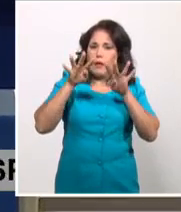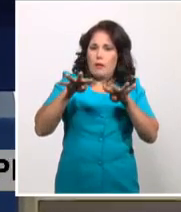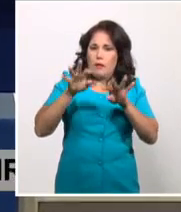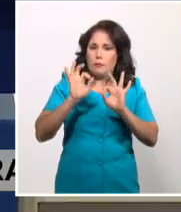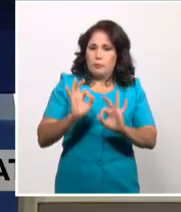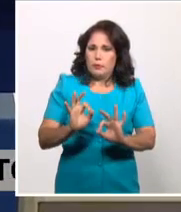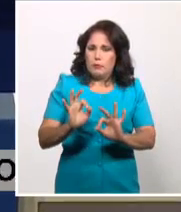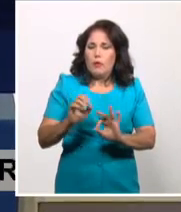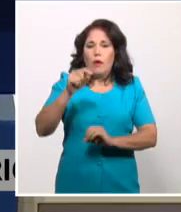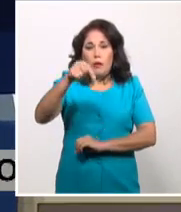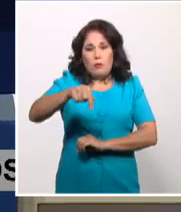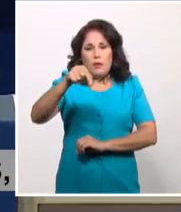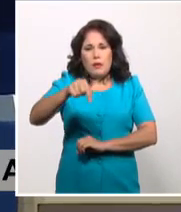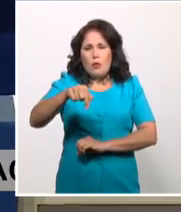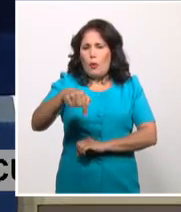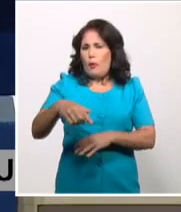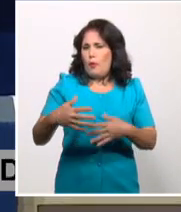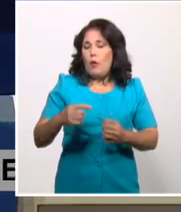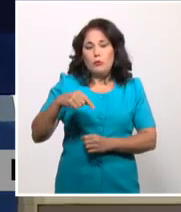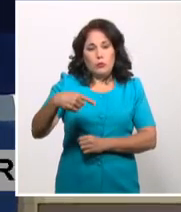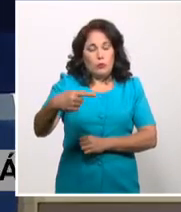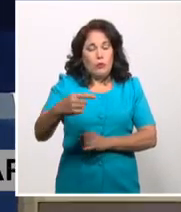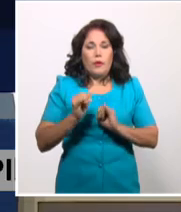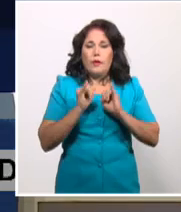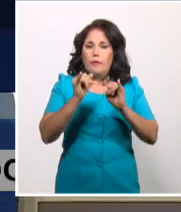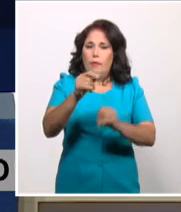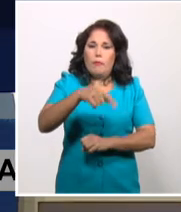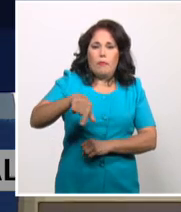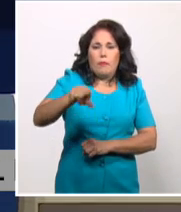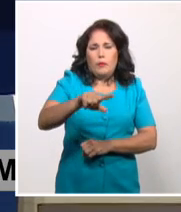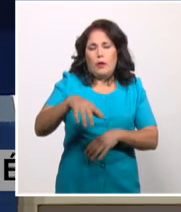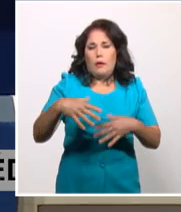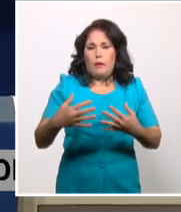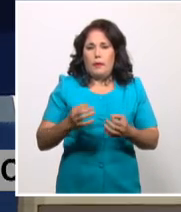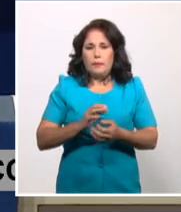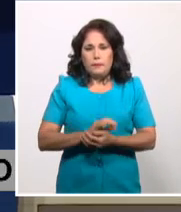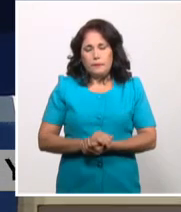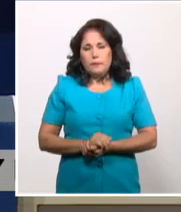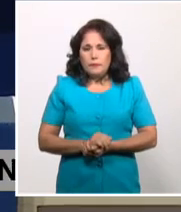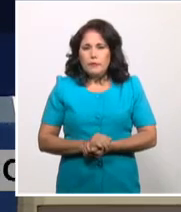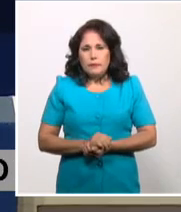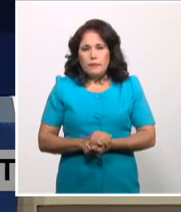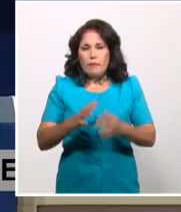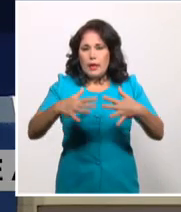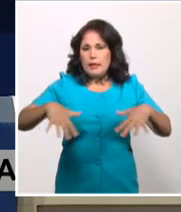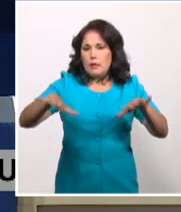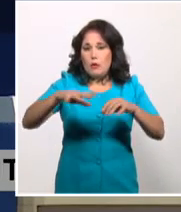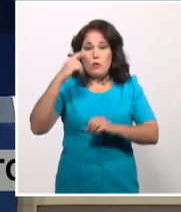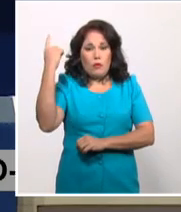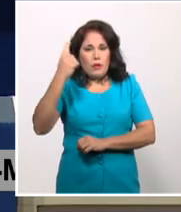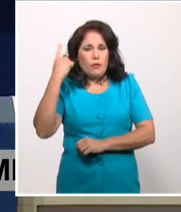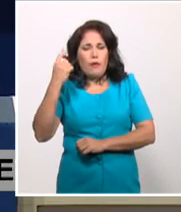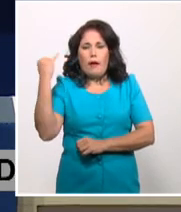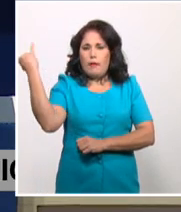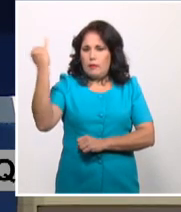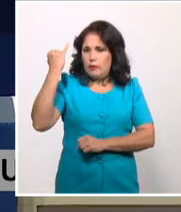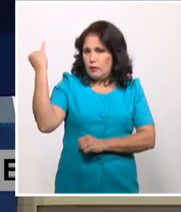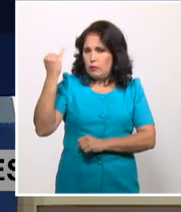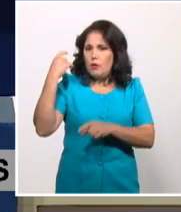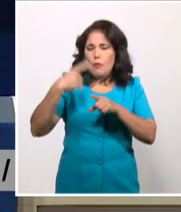dar la actualización que todos los días se informa en relación con la situación nacional, la internacional y